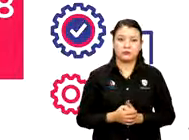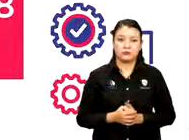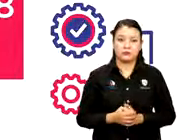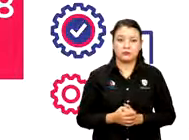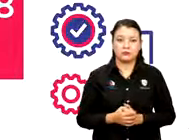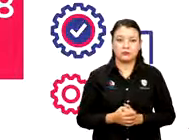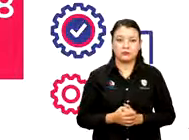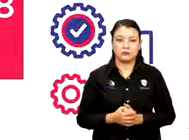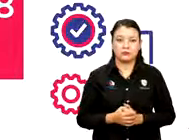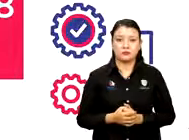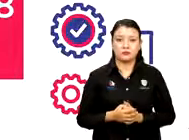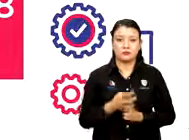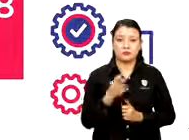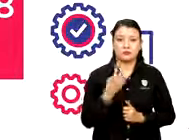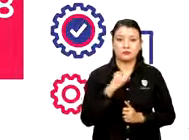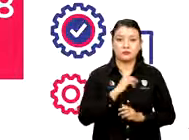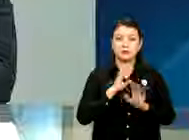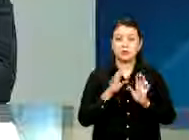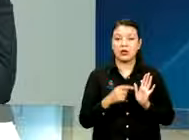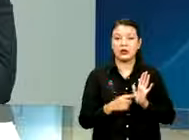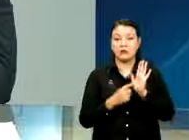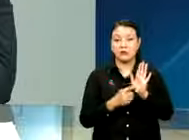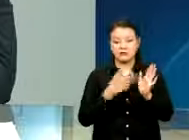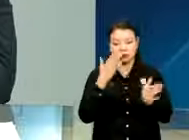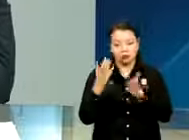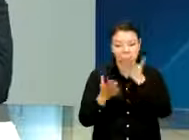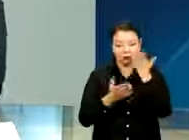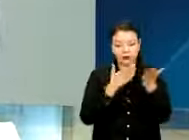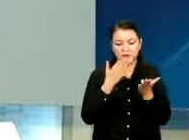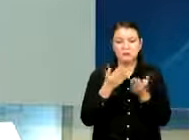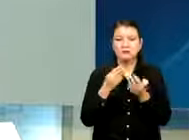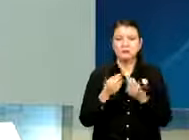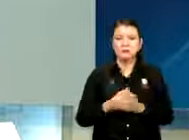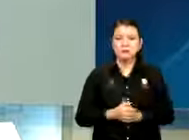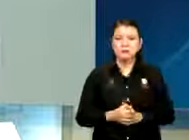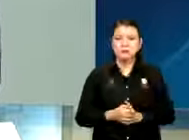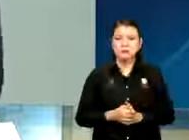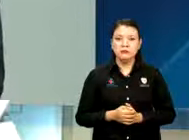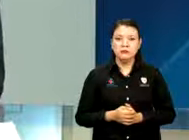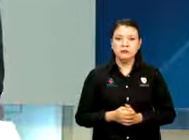ya expuesto estudiado en otros foros